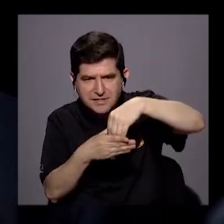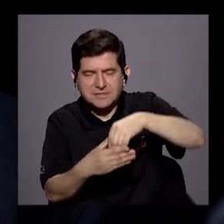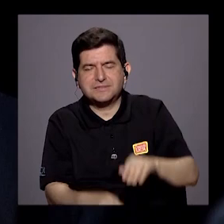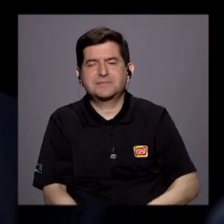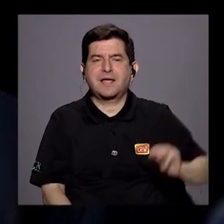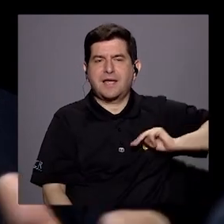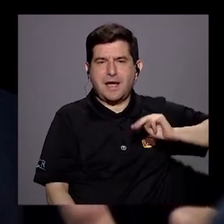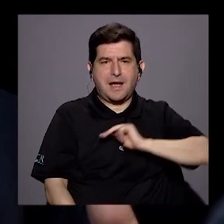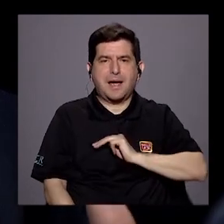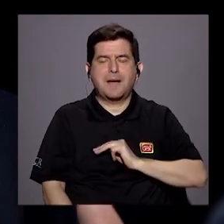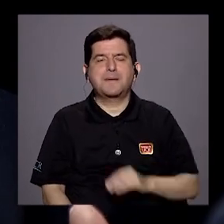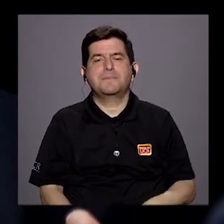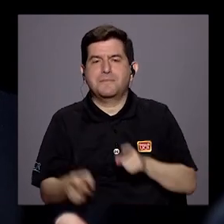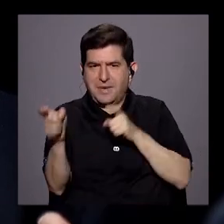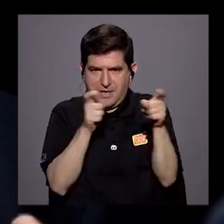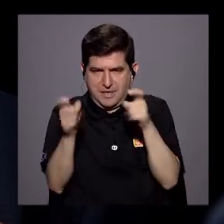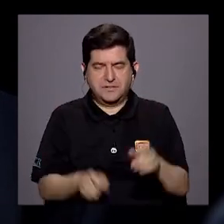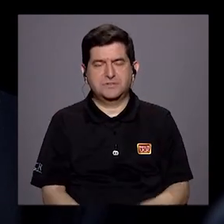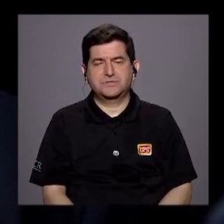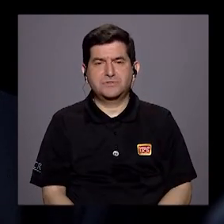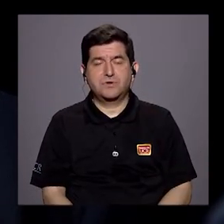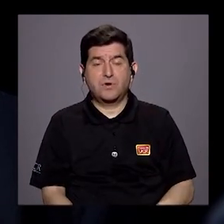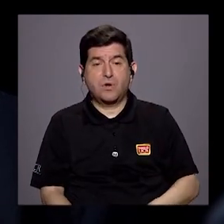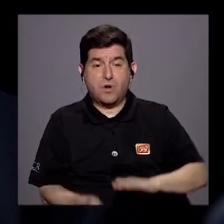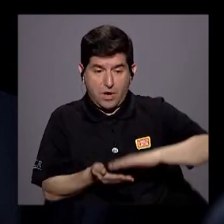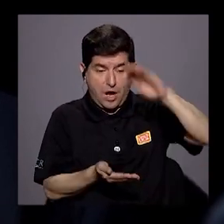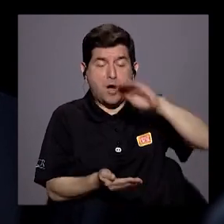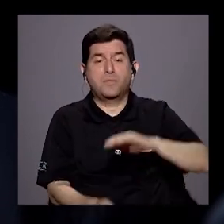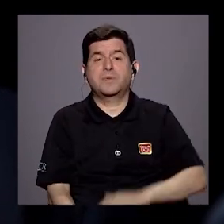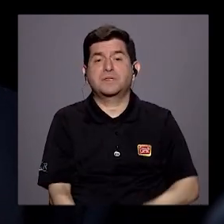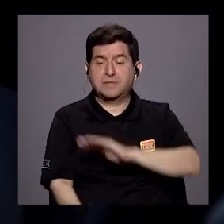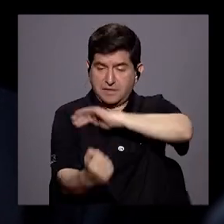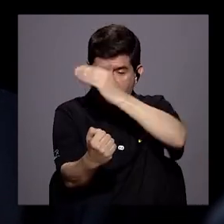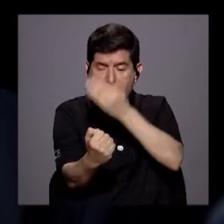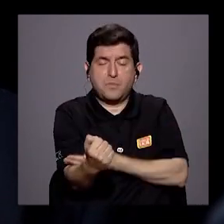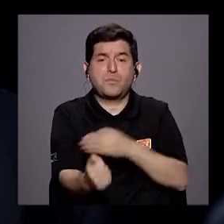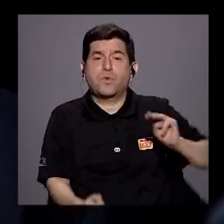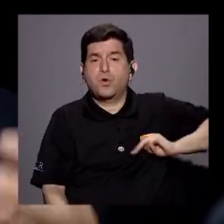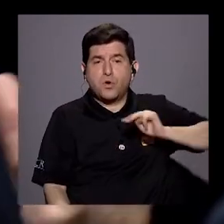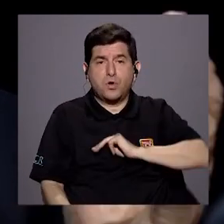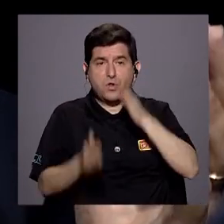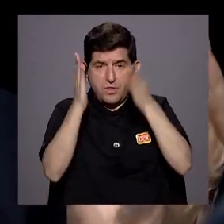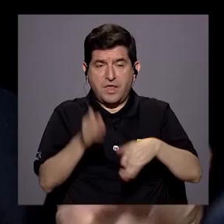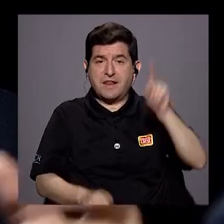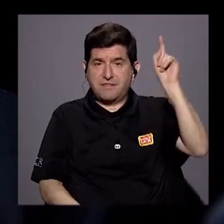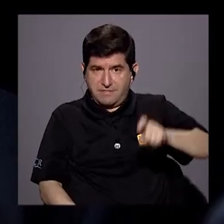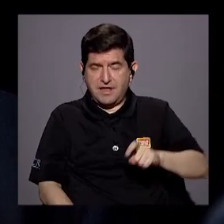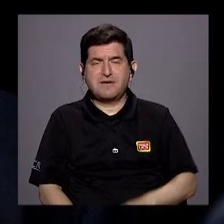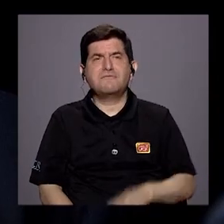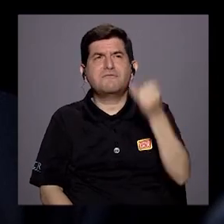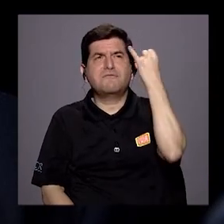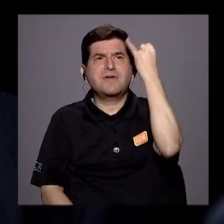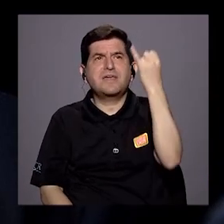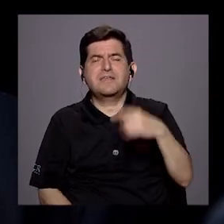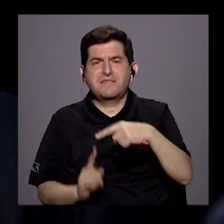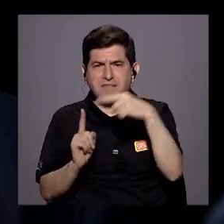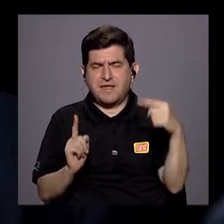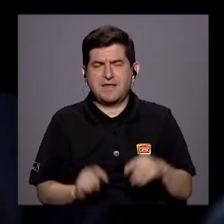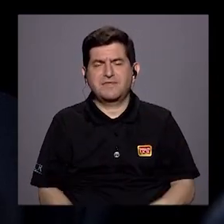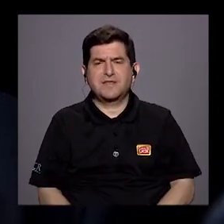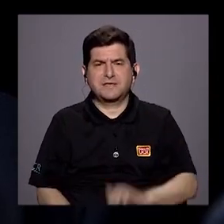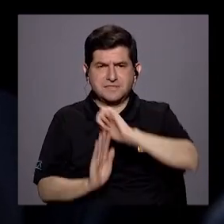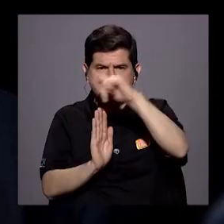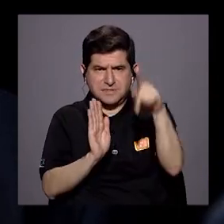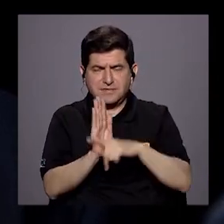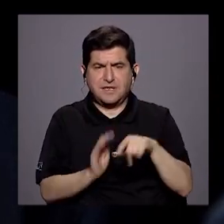el poder de los ministros creo que tenemos que aumentar el poder de los ministros y que esta idea que venía desde la constitución del